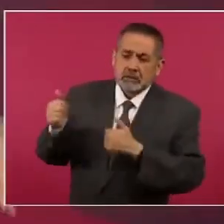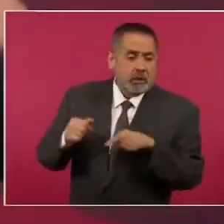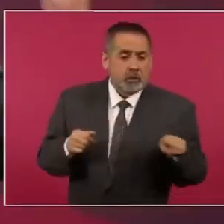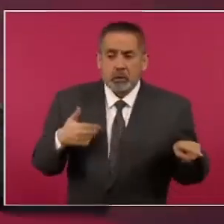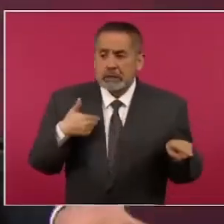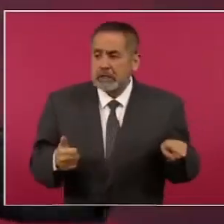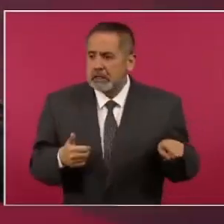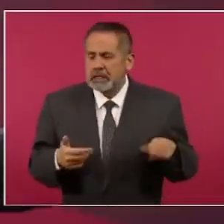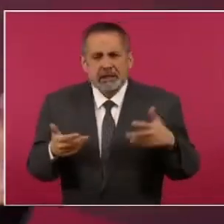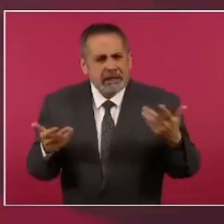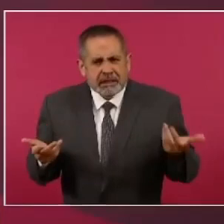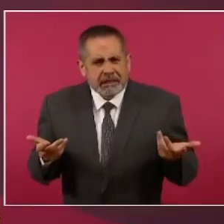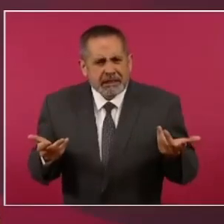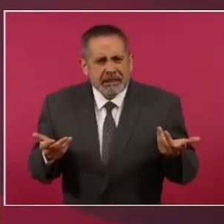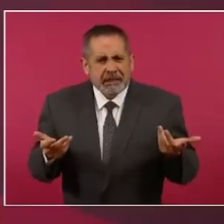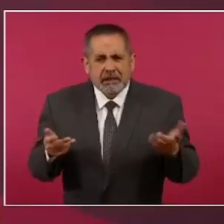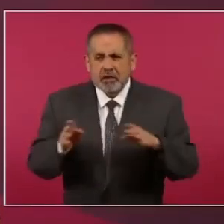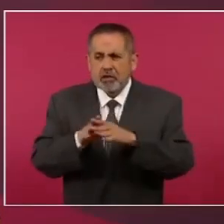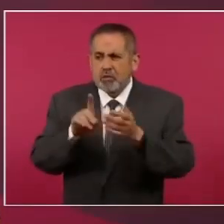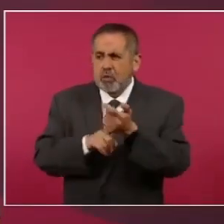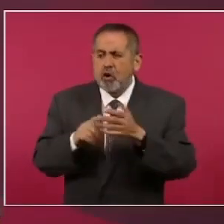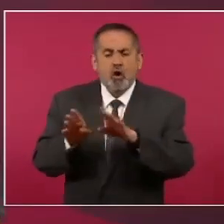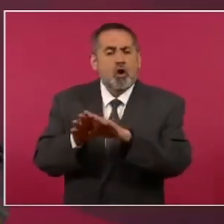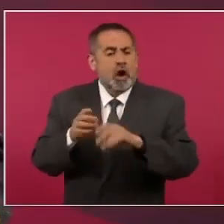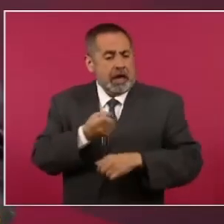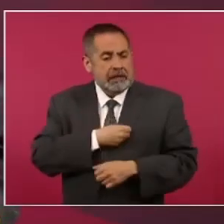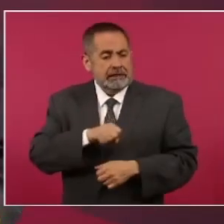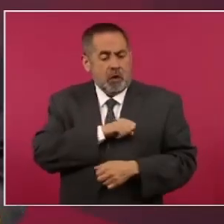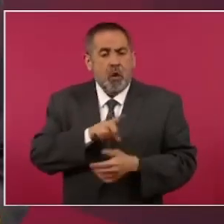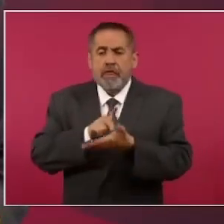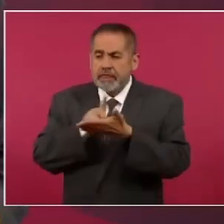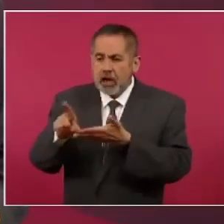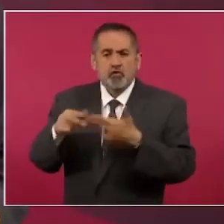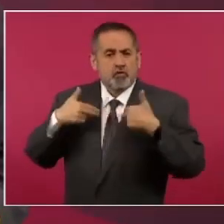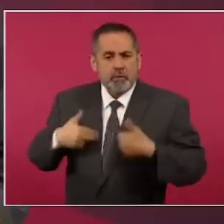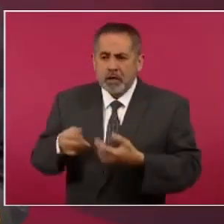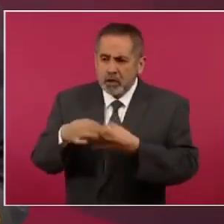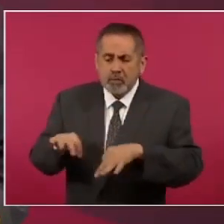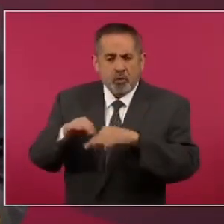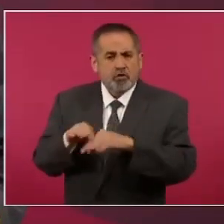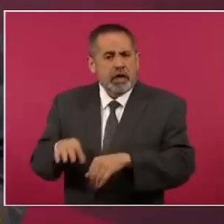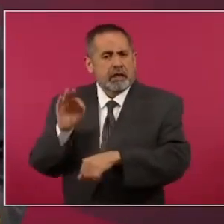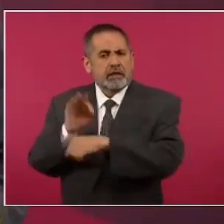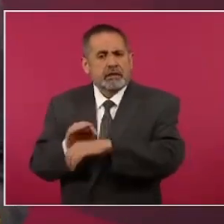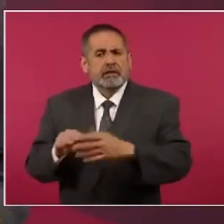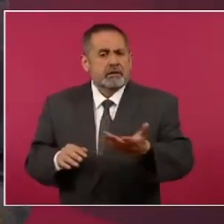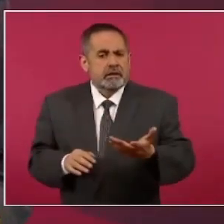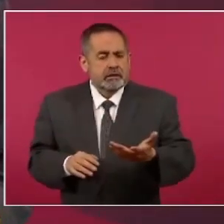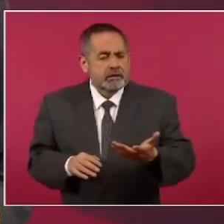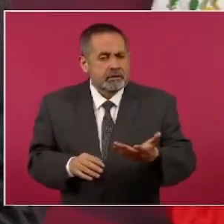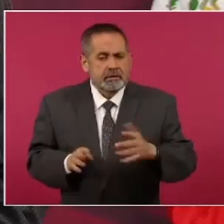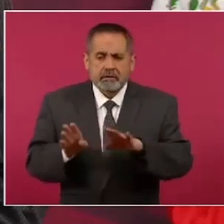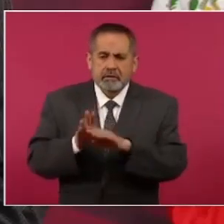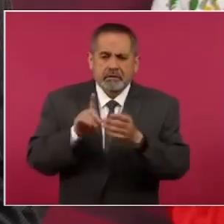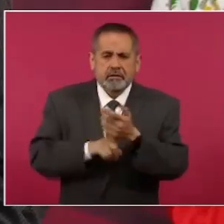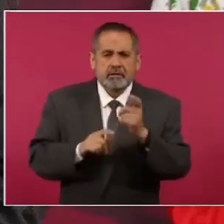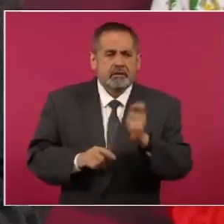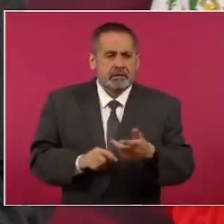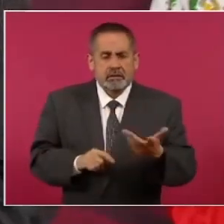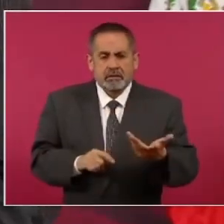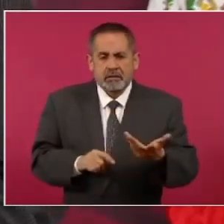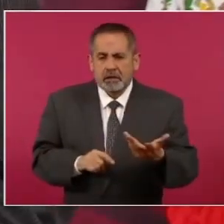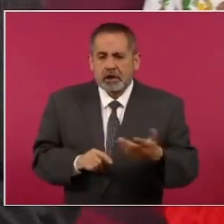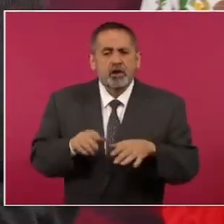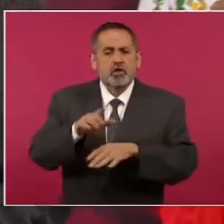no entienden que la salud es un derecho humano fundamental, que no tiene que ver con